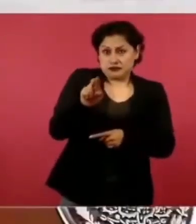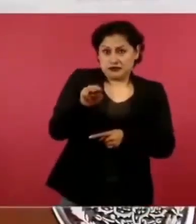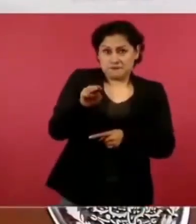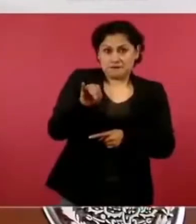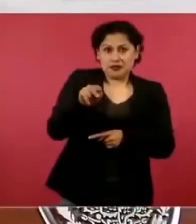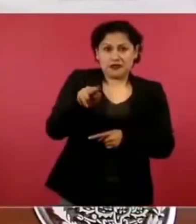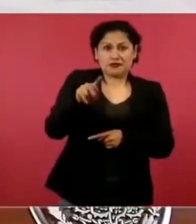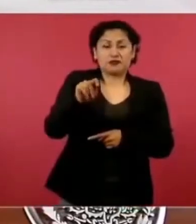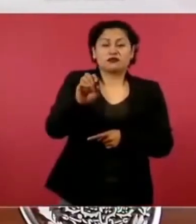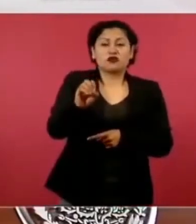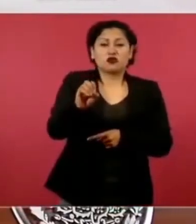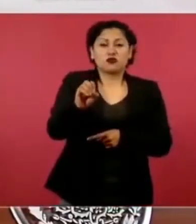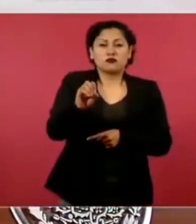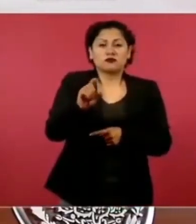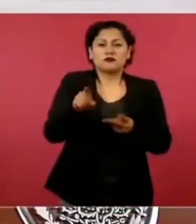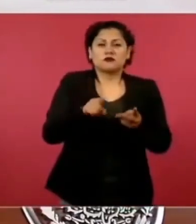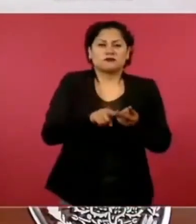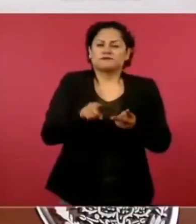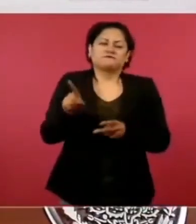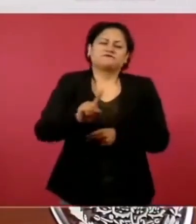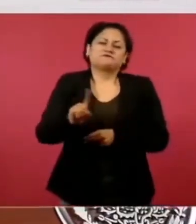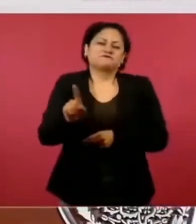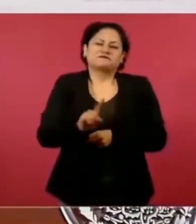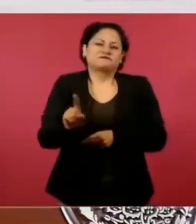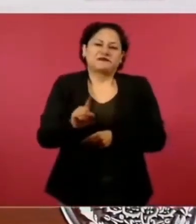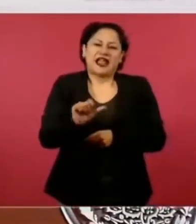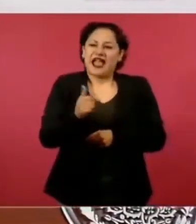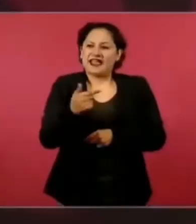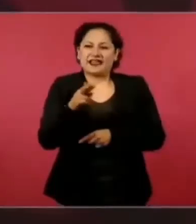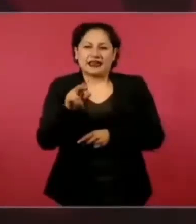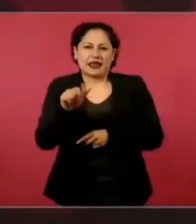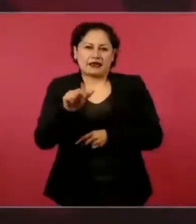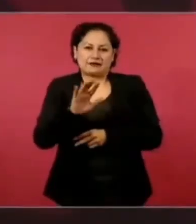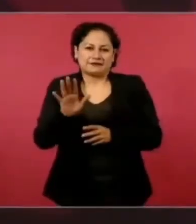no escribe ahí Aguilar, Krause,